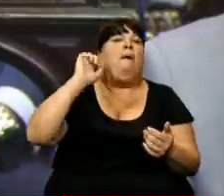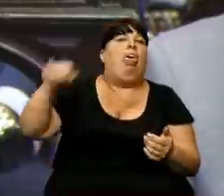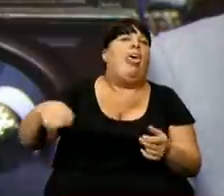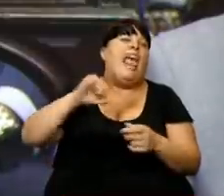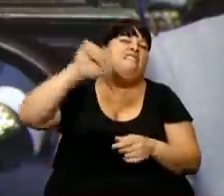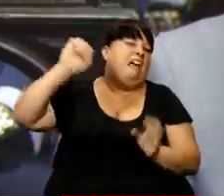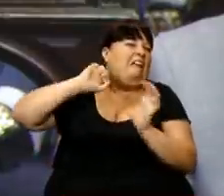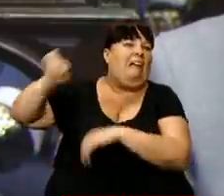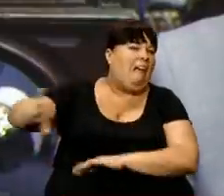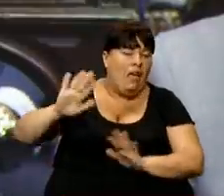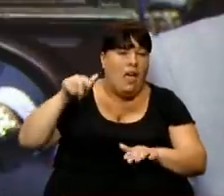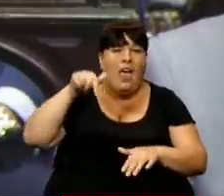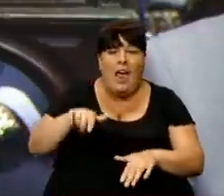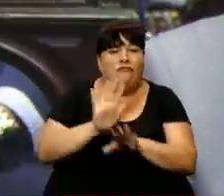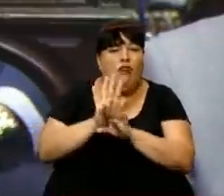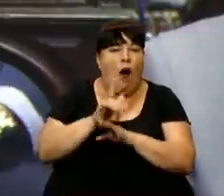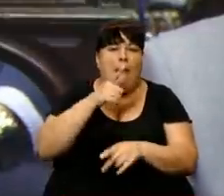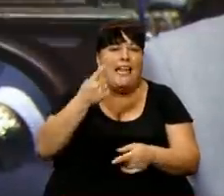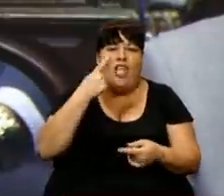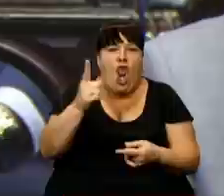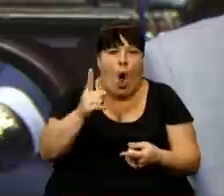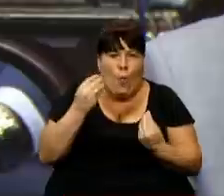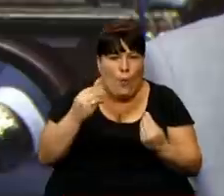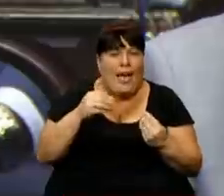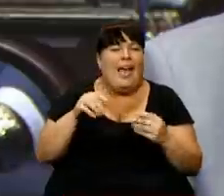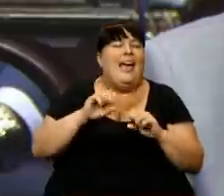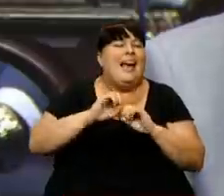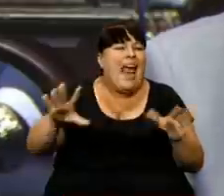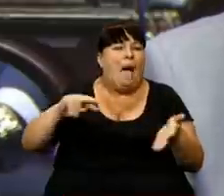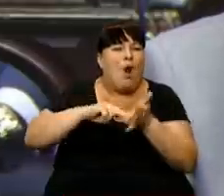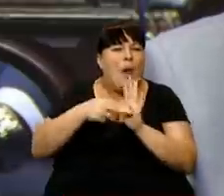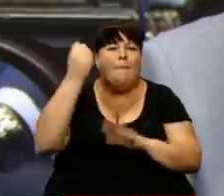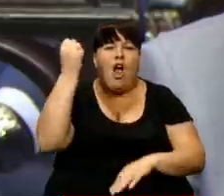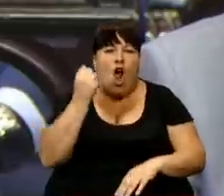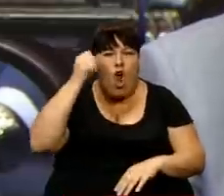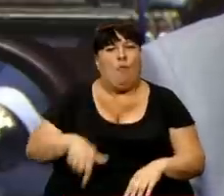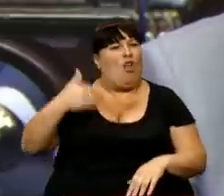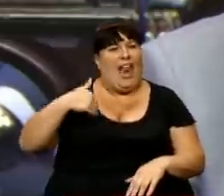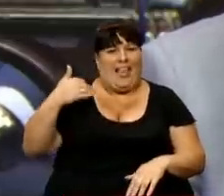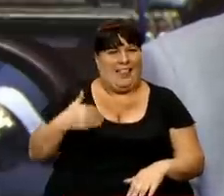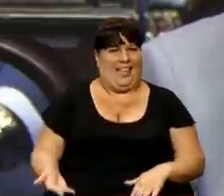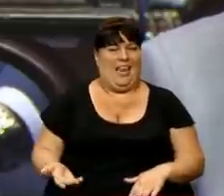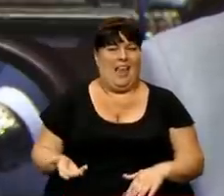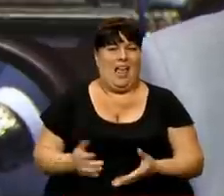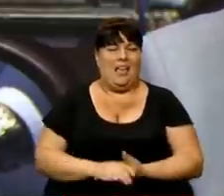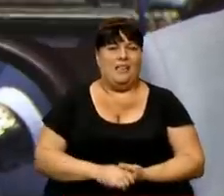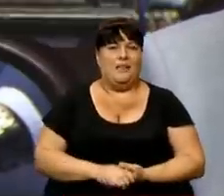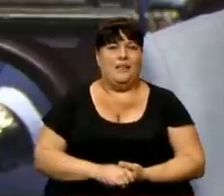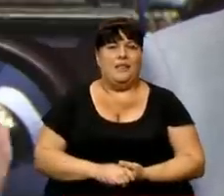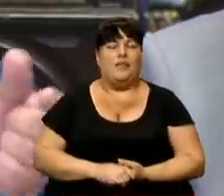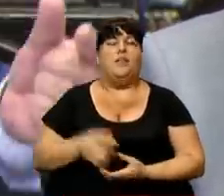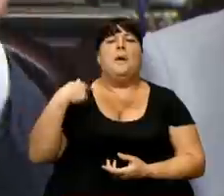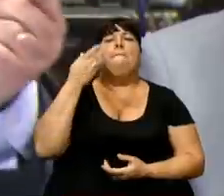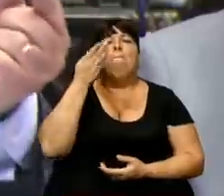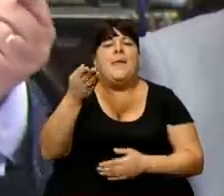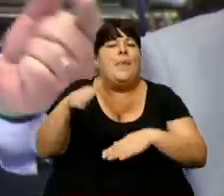inflación, es tener una miopía sobre el grado de la crisis económica de la Argentina.